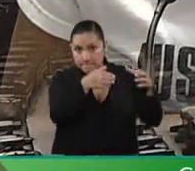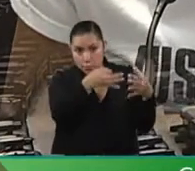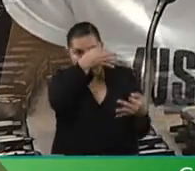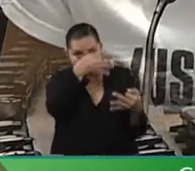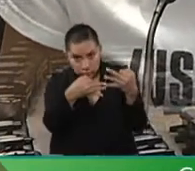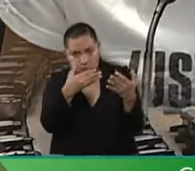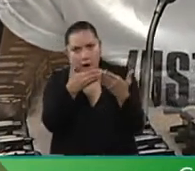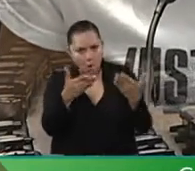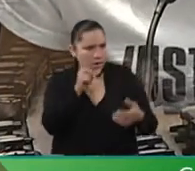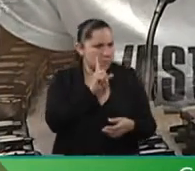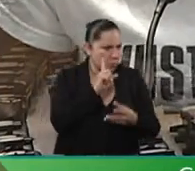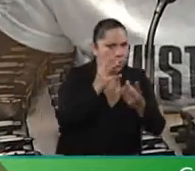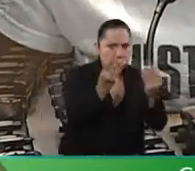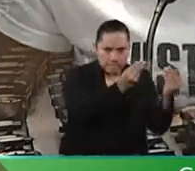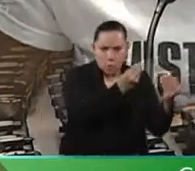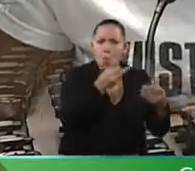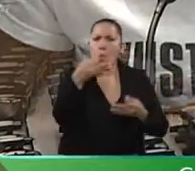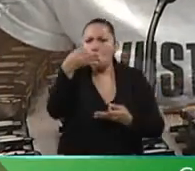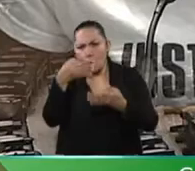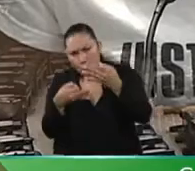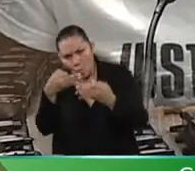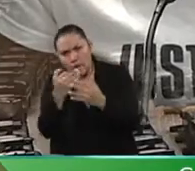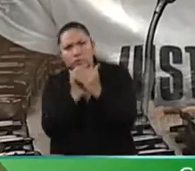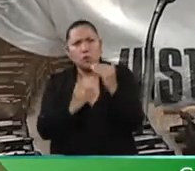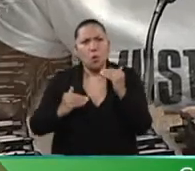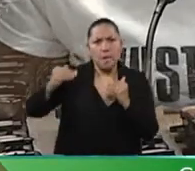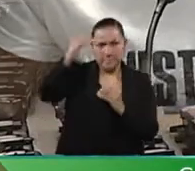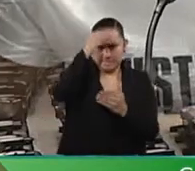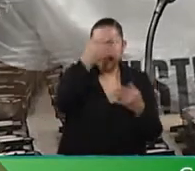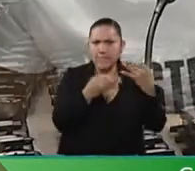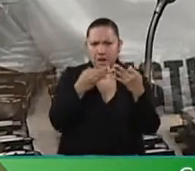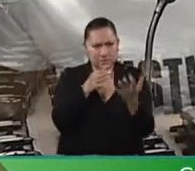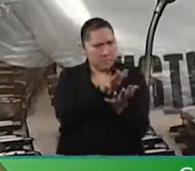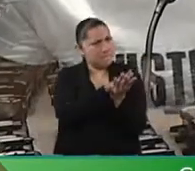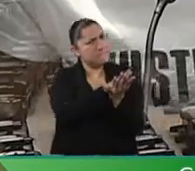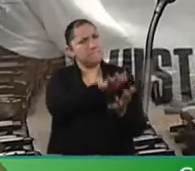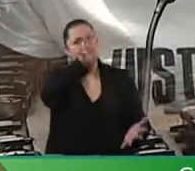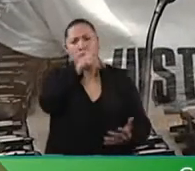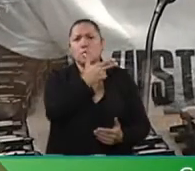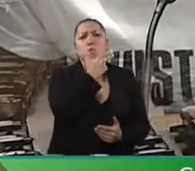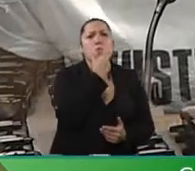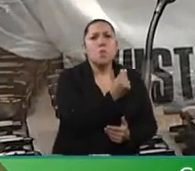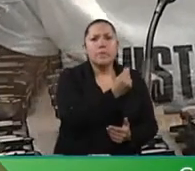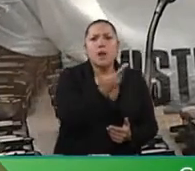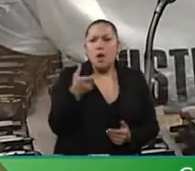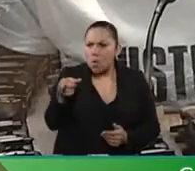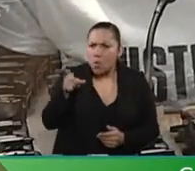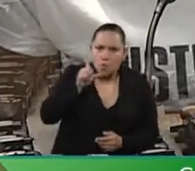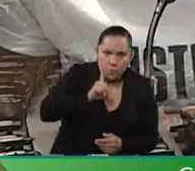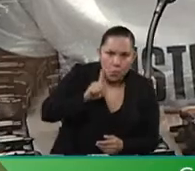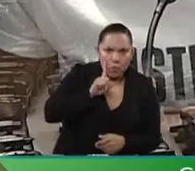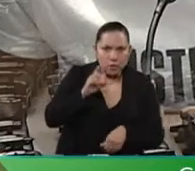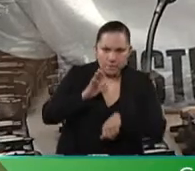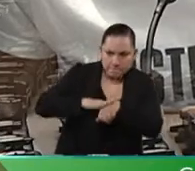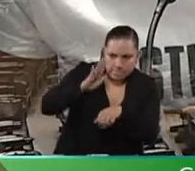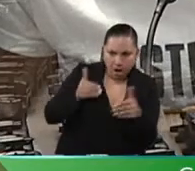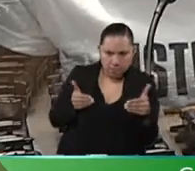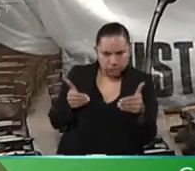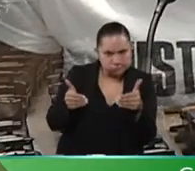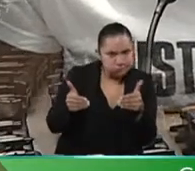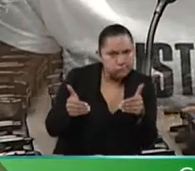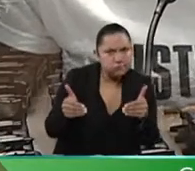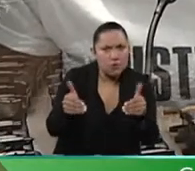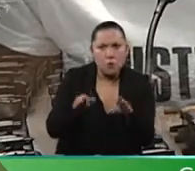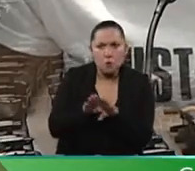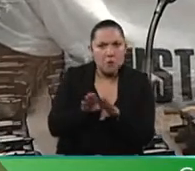altos como juezas y magistradas han sido ocupados mayoritariamente por hombres y no están haciendo nada para remediarlo este concurso exclusivo buscó